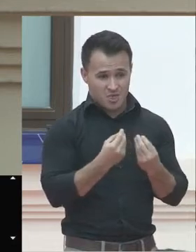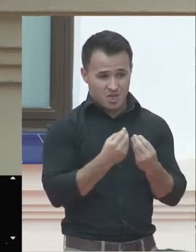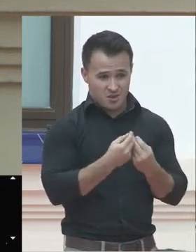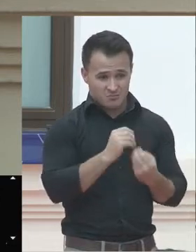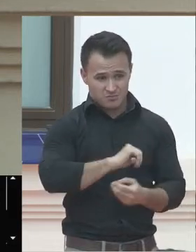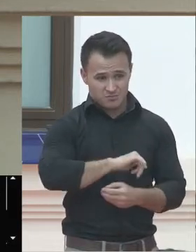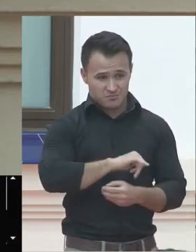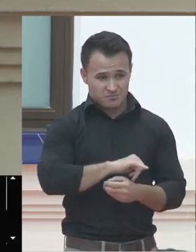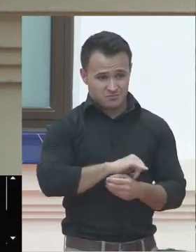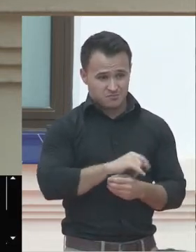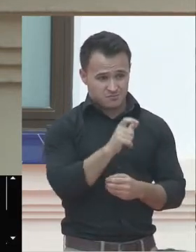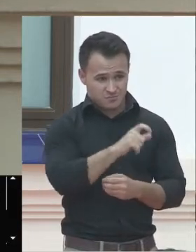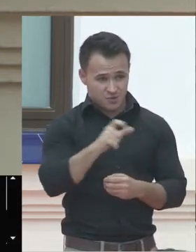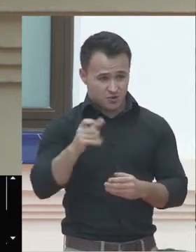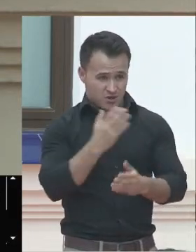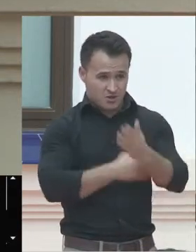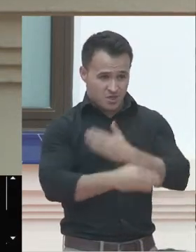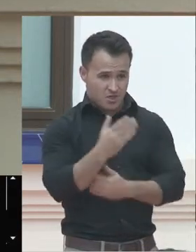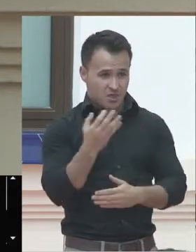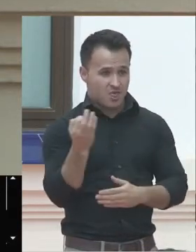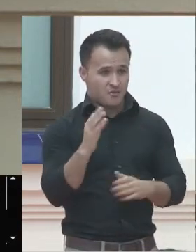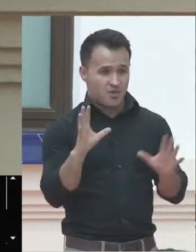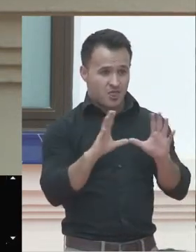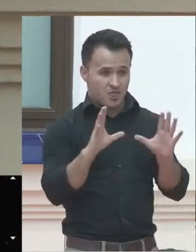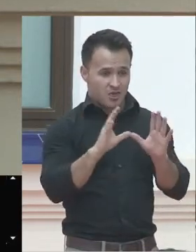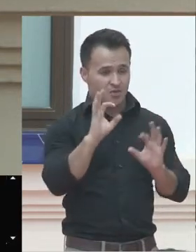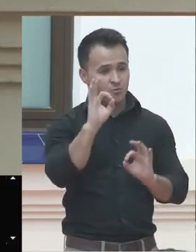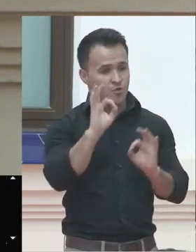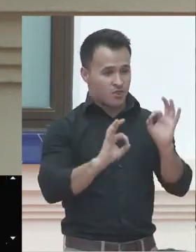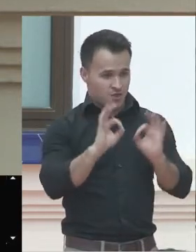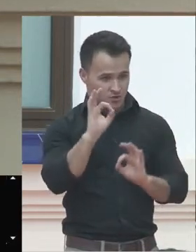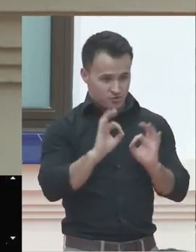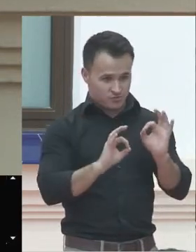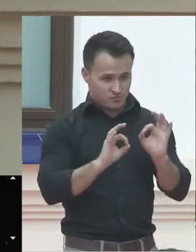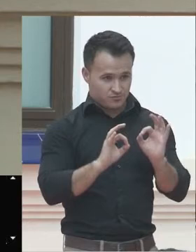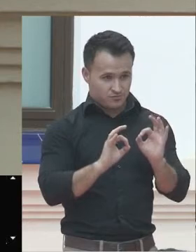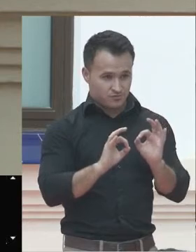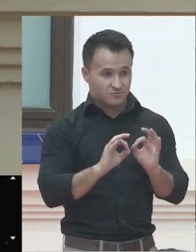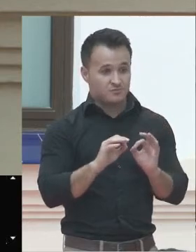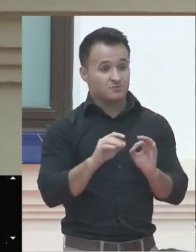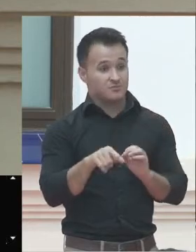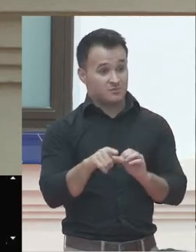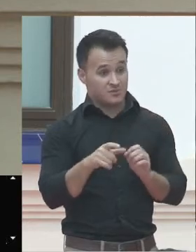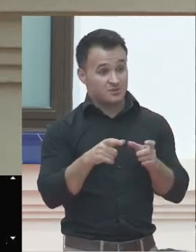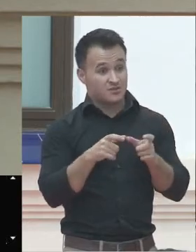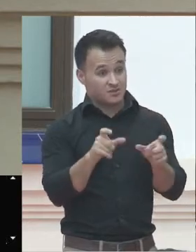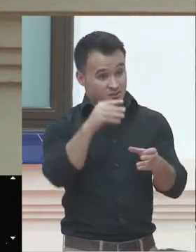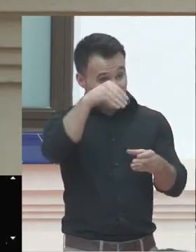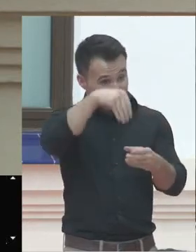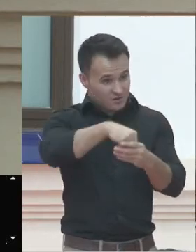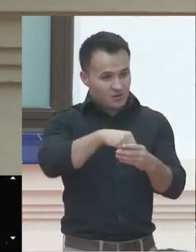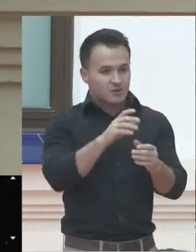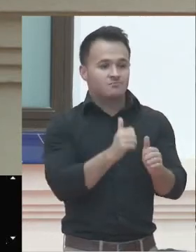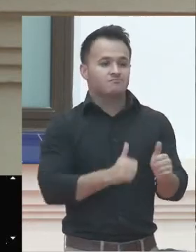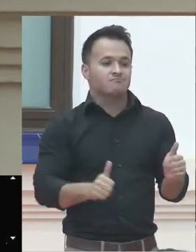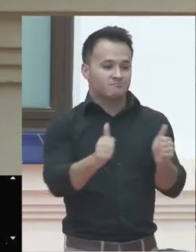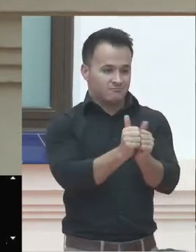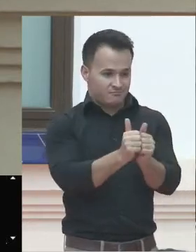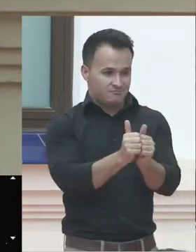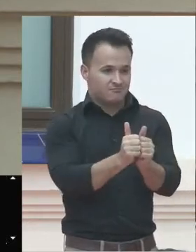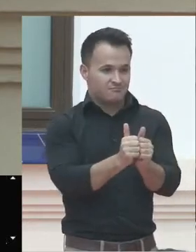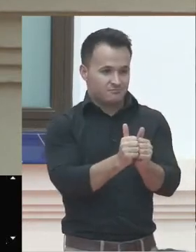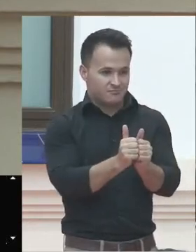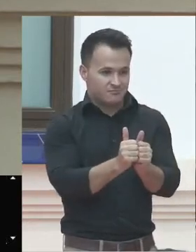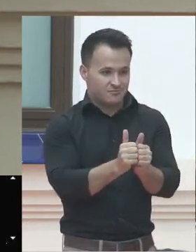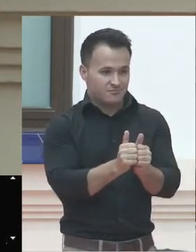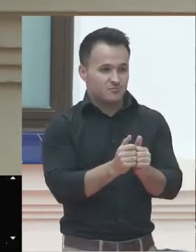avión, incluyendo las personas que les acompañan. Dentro de esas categorías que mencioné anteriormente, en algunos casos se